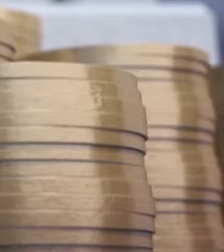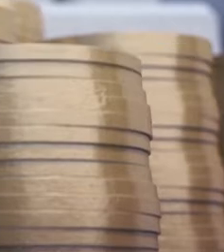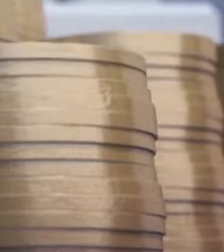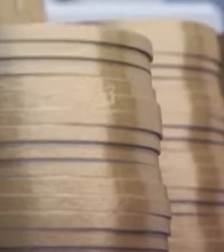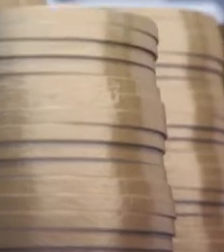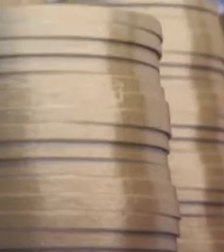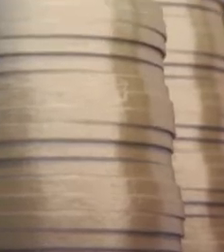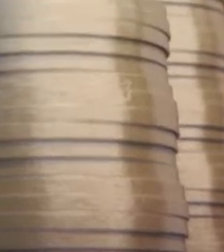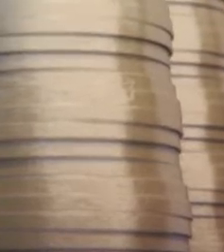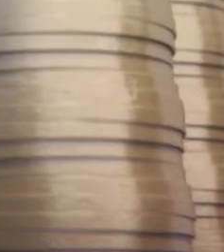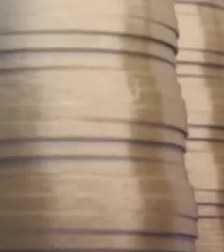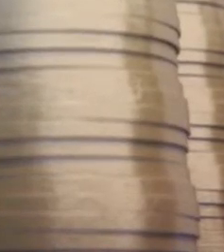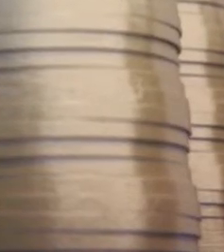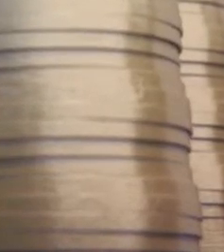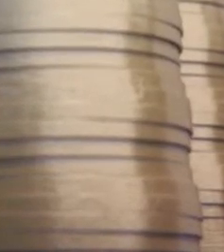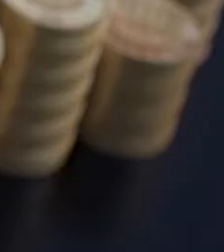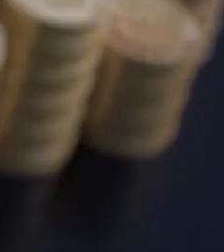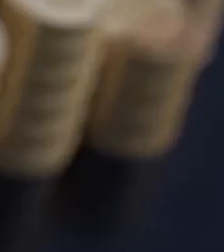Música